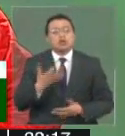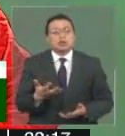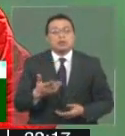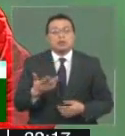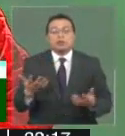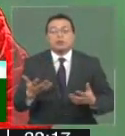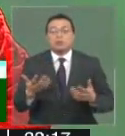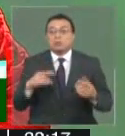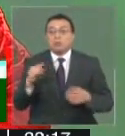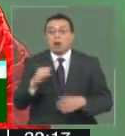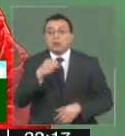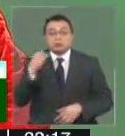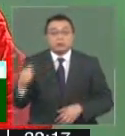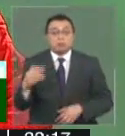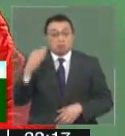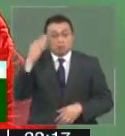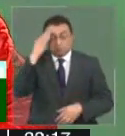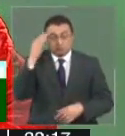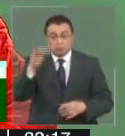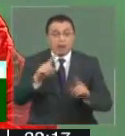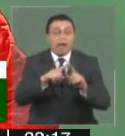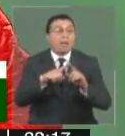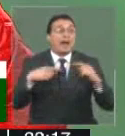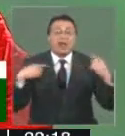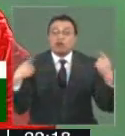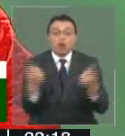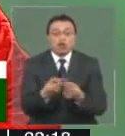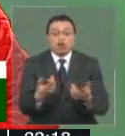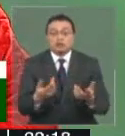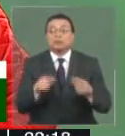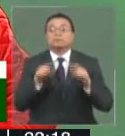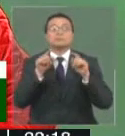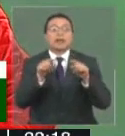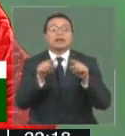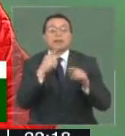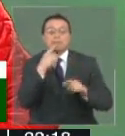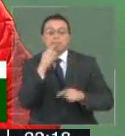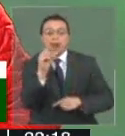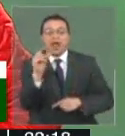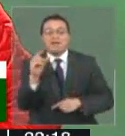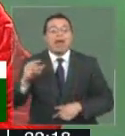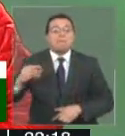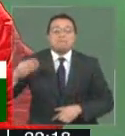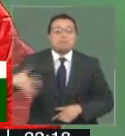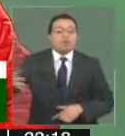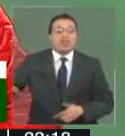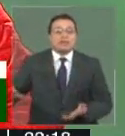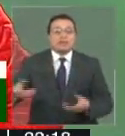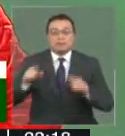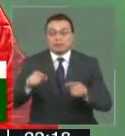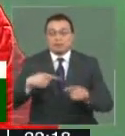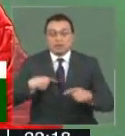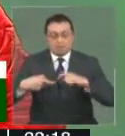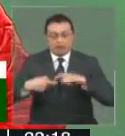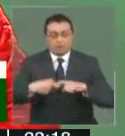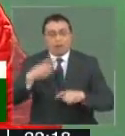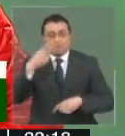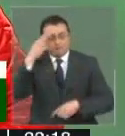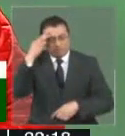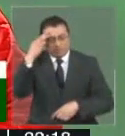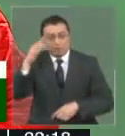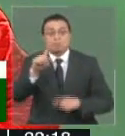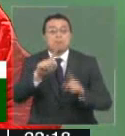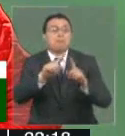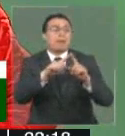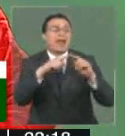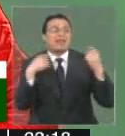Me dice, es que siempre lo pensamos para todos. Y esa fue la frase clave. Me dijo, mi marido siempre lo pensó para